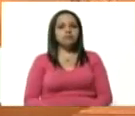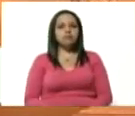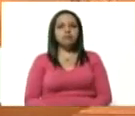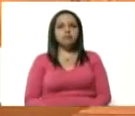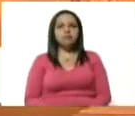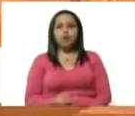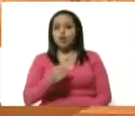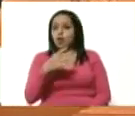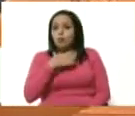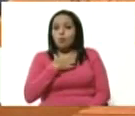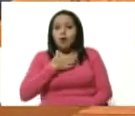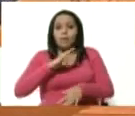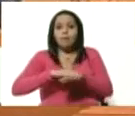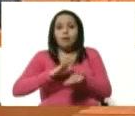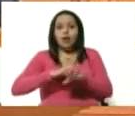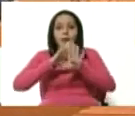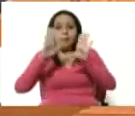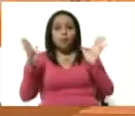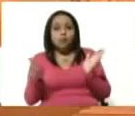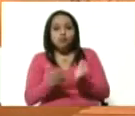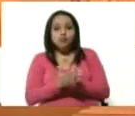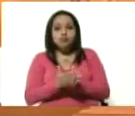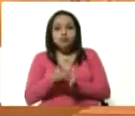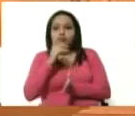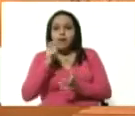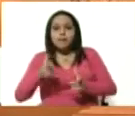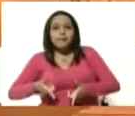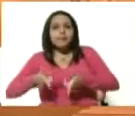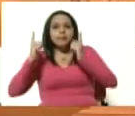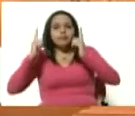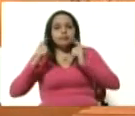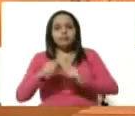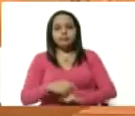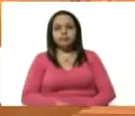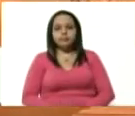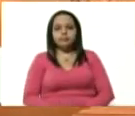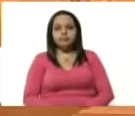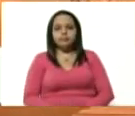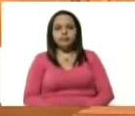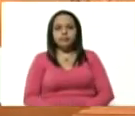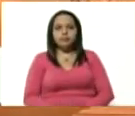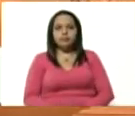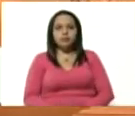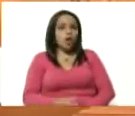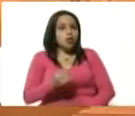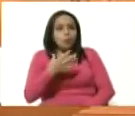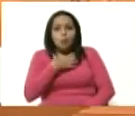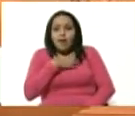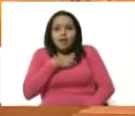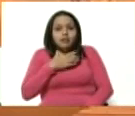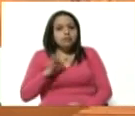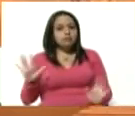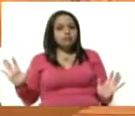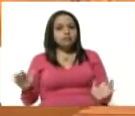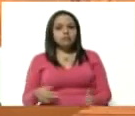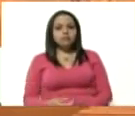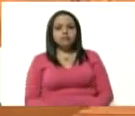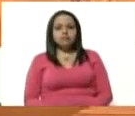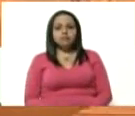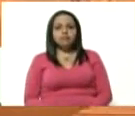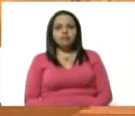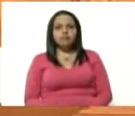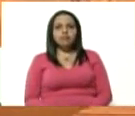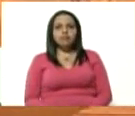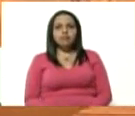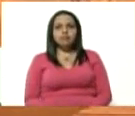No pueden porque este mundo multipolar se lo impediría. No pueden. Así